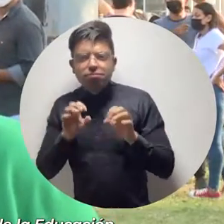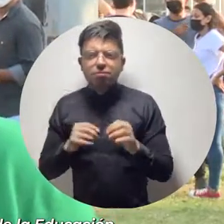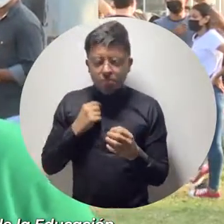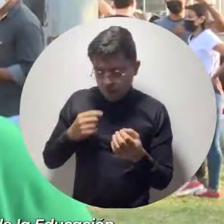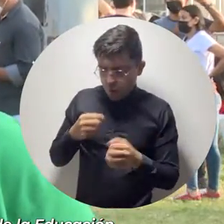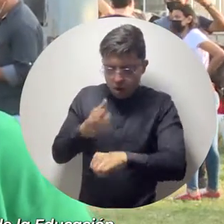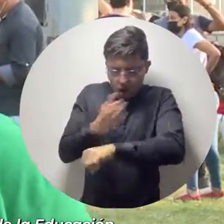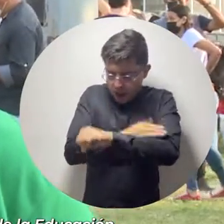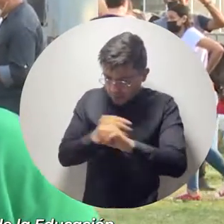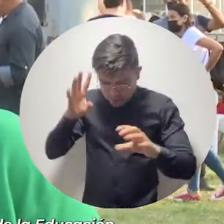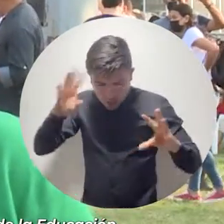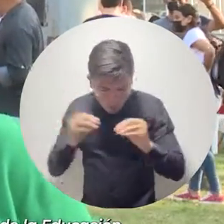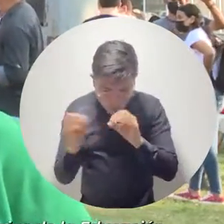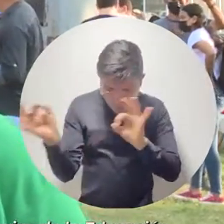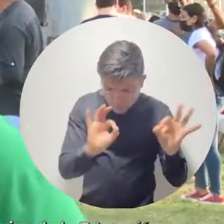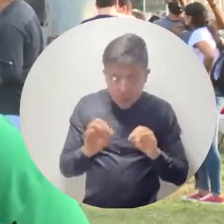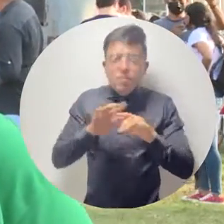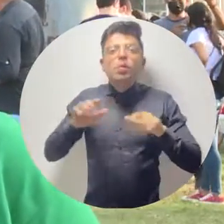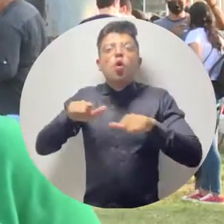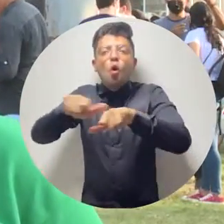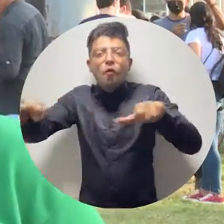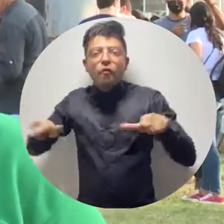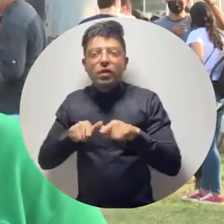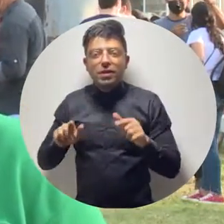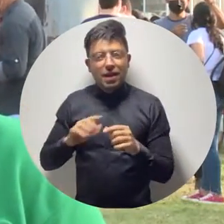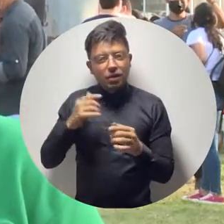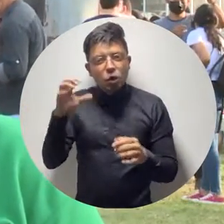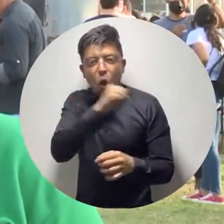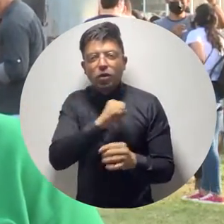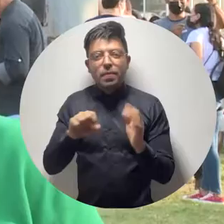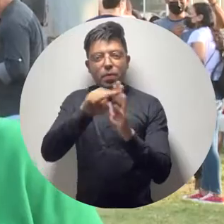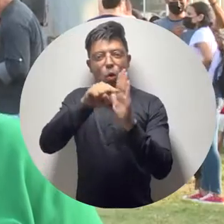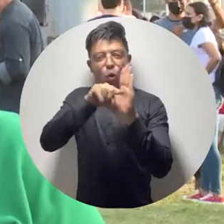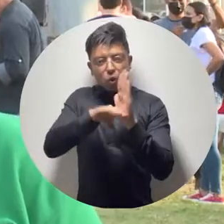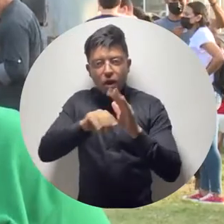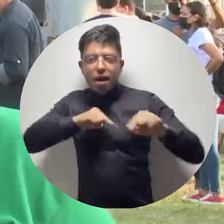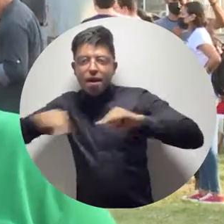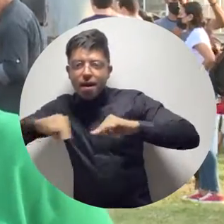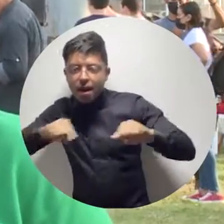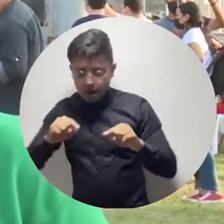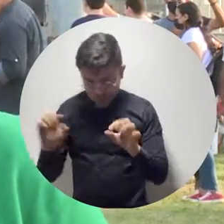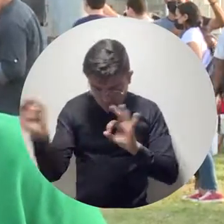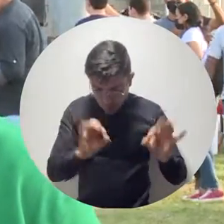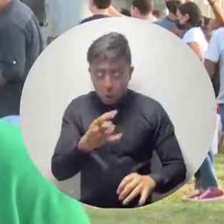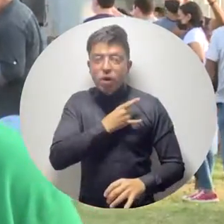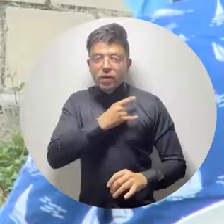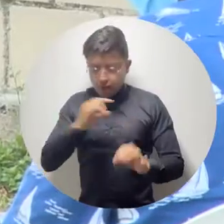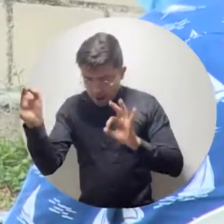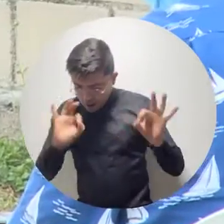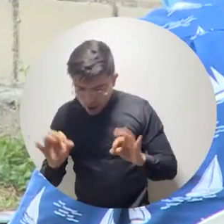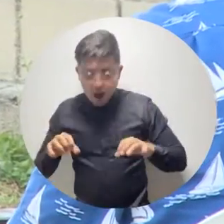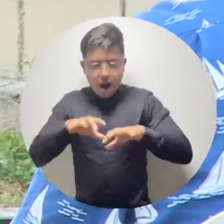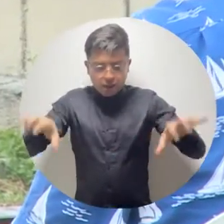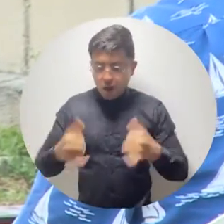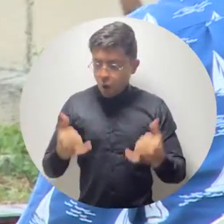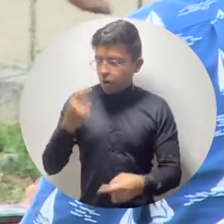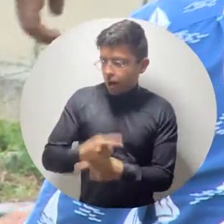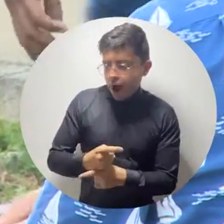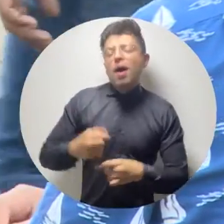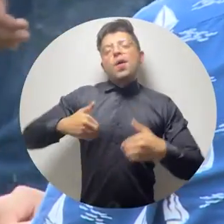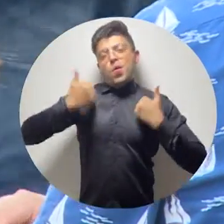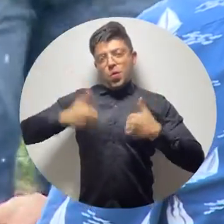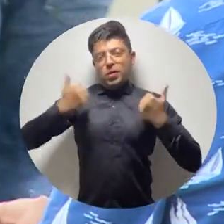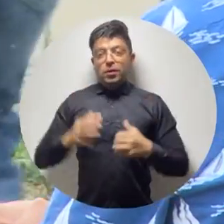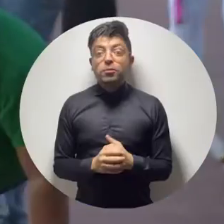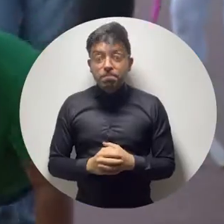han diseñado para nosotros desde la oficina de dirección curricular y en general la universidad, estamos muy contentos.